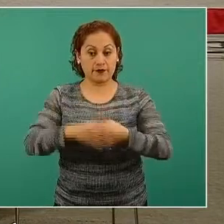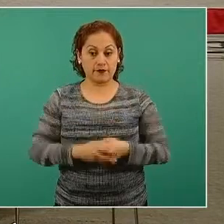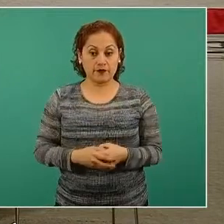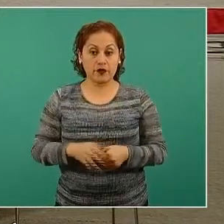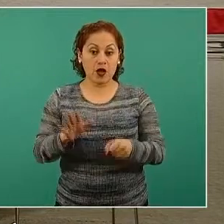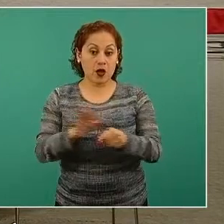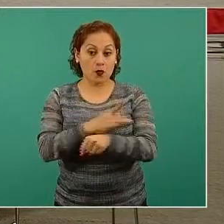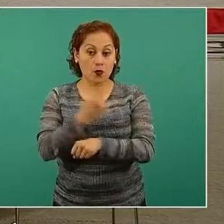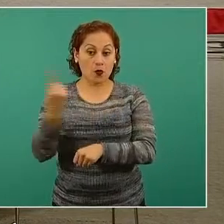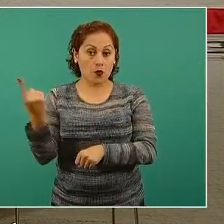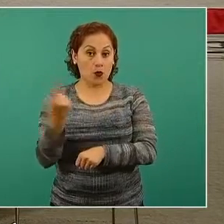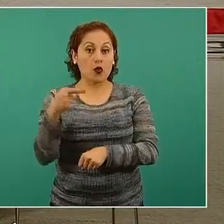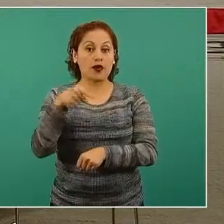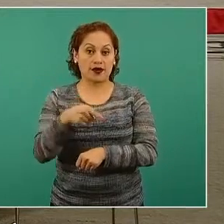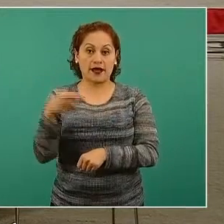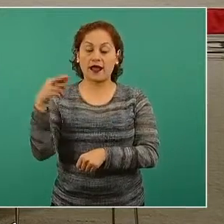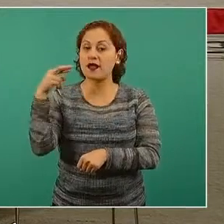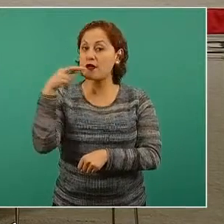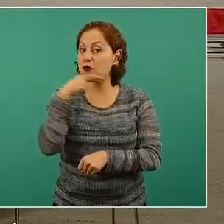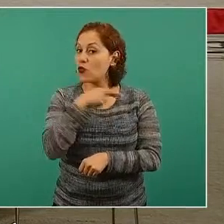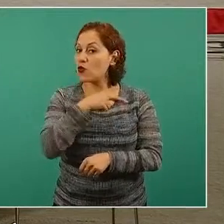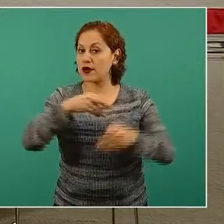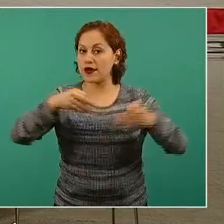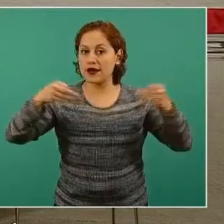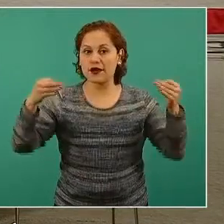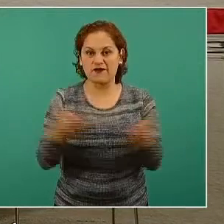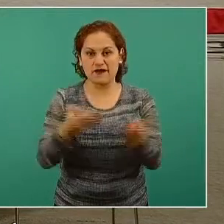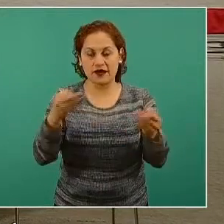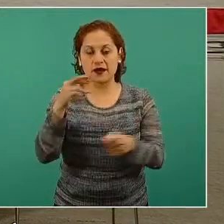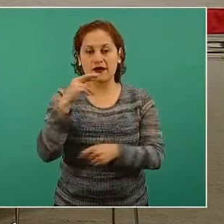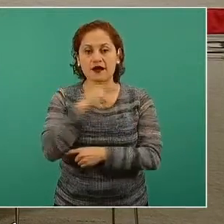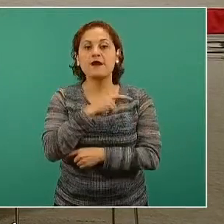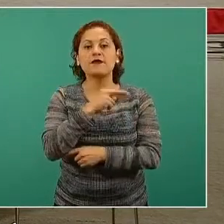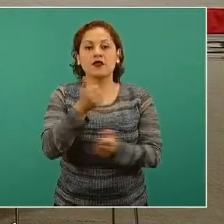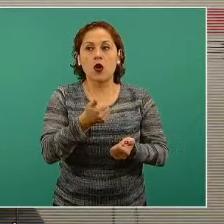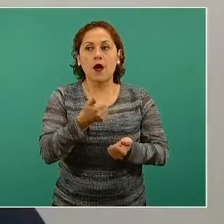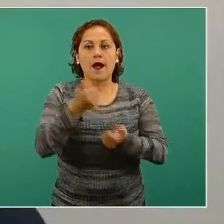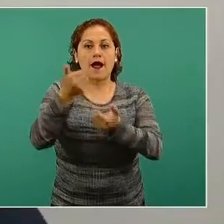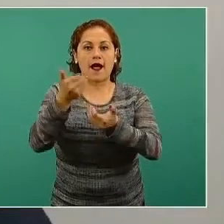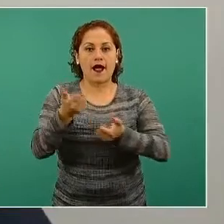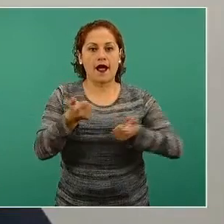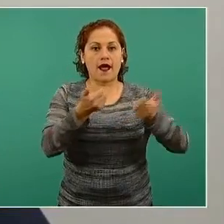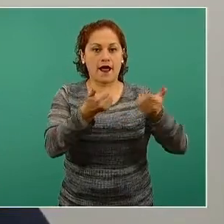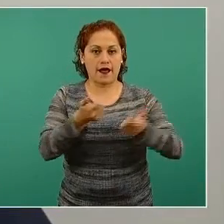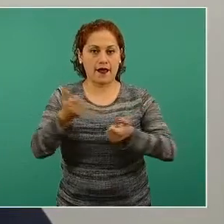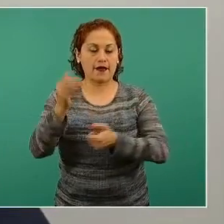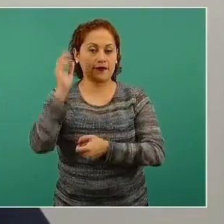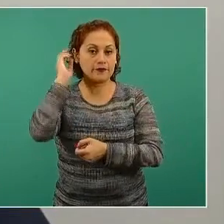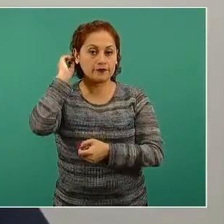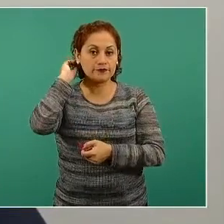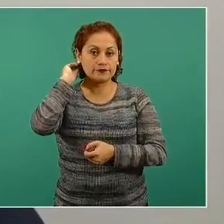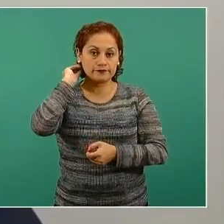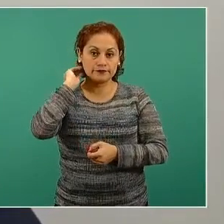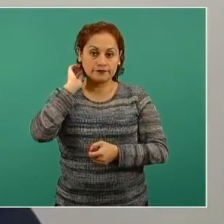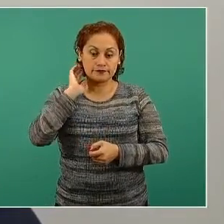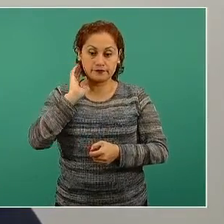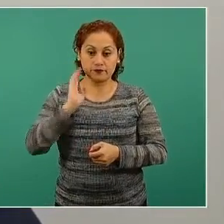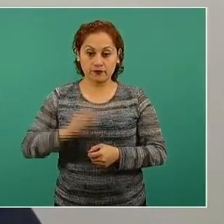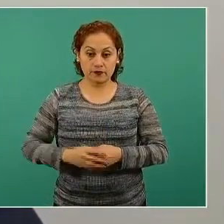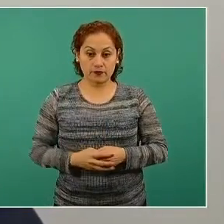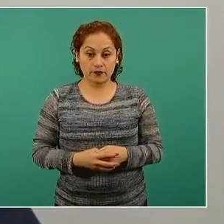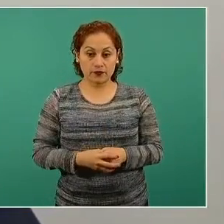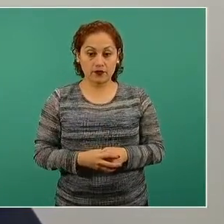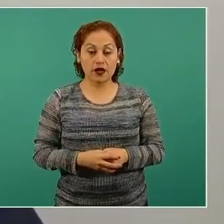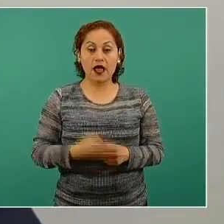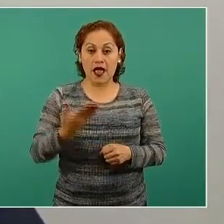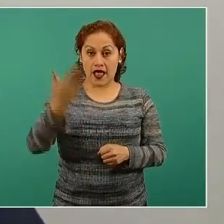para efectos de vacunas que necesitan ultracongelación o congelación. Sin embargo, y como ya se había también